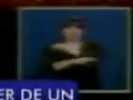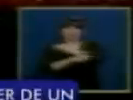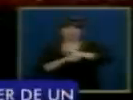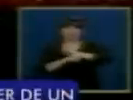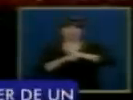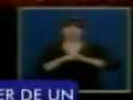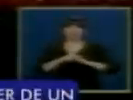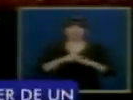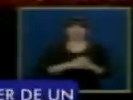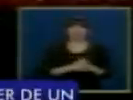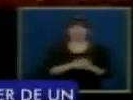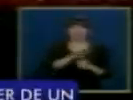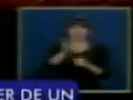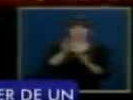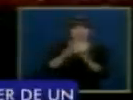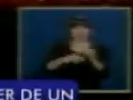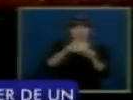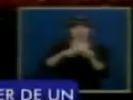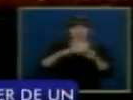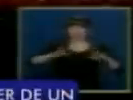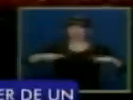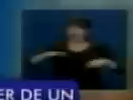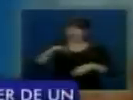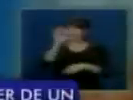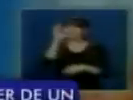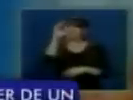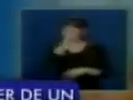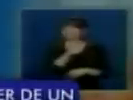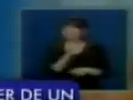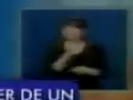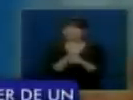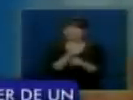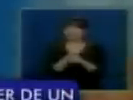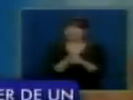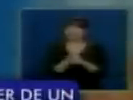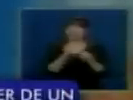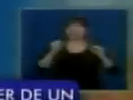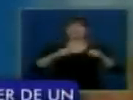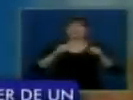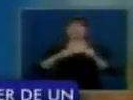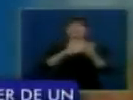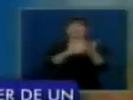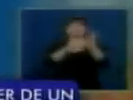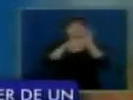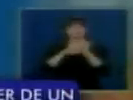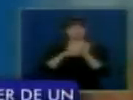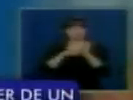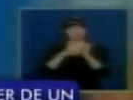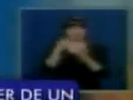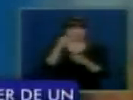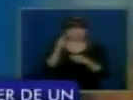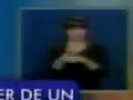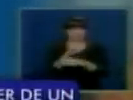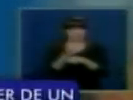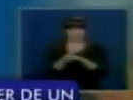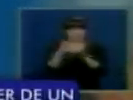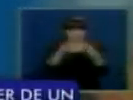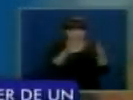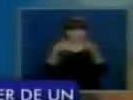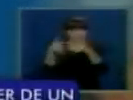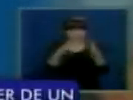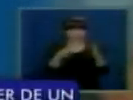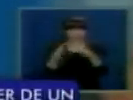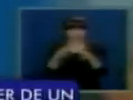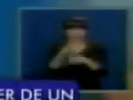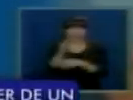su naturaleza no logran registrarse adecuadamente podrían representar, si utilizáramos los promedios que el